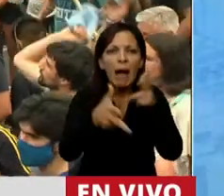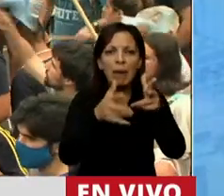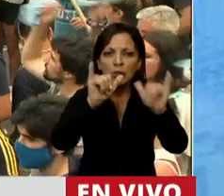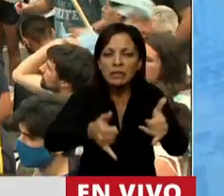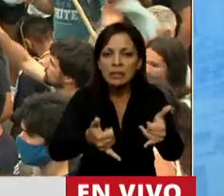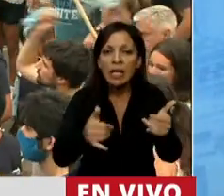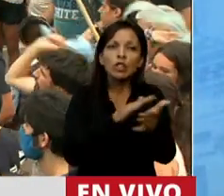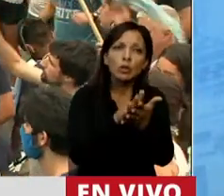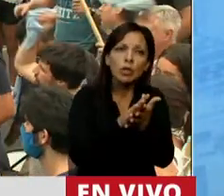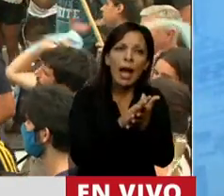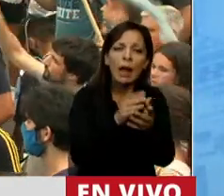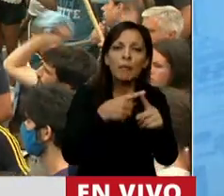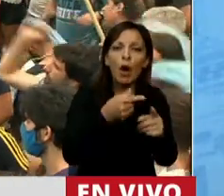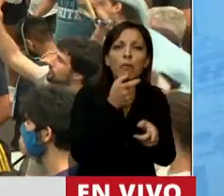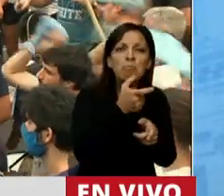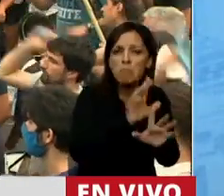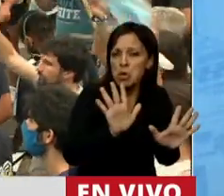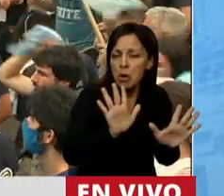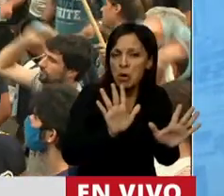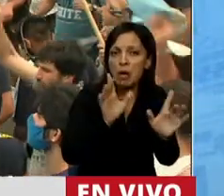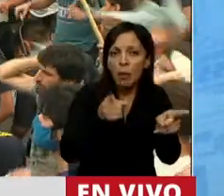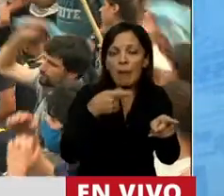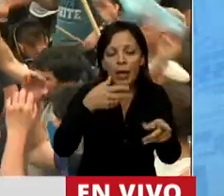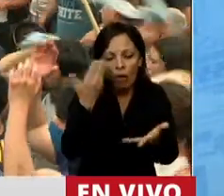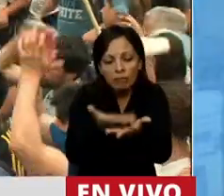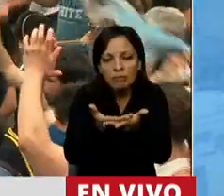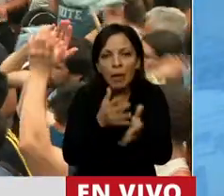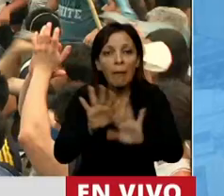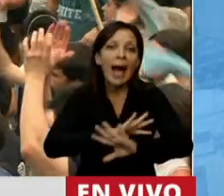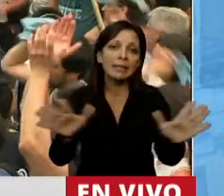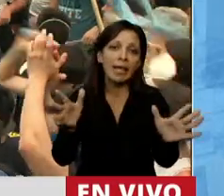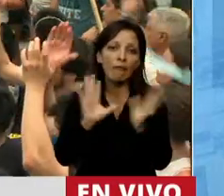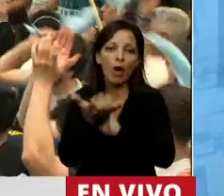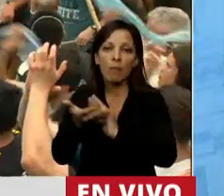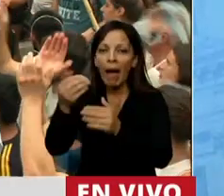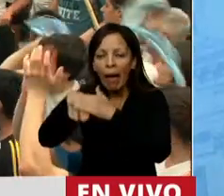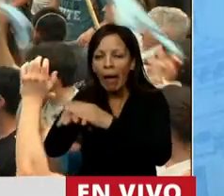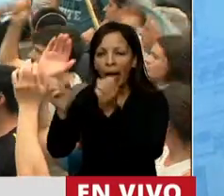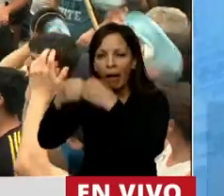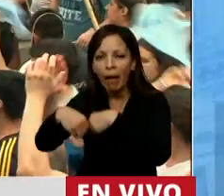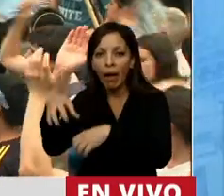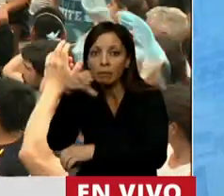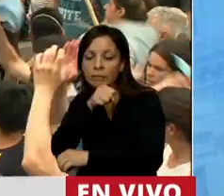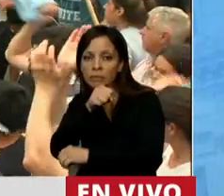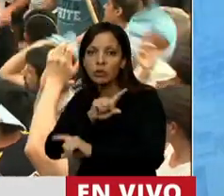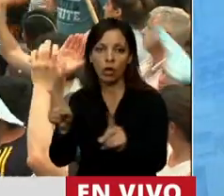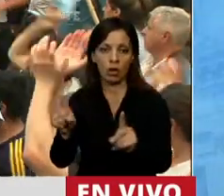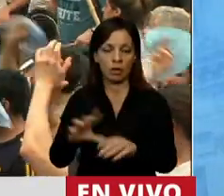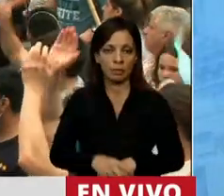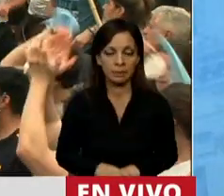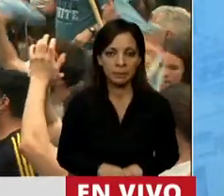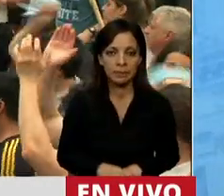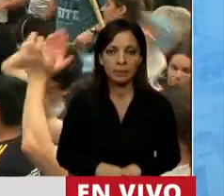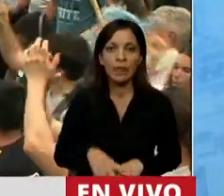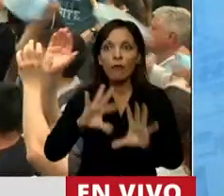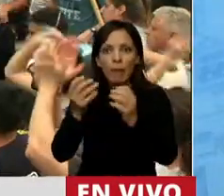vamos a solucionar por nombrarlas, pero vamos a correr ese telón del secreto, del escondite, de que todo se tenía que hacer de alguna